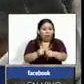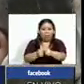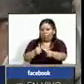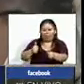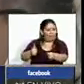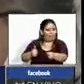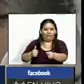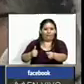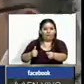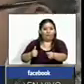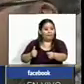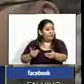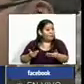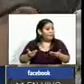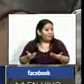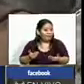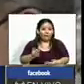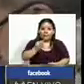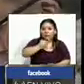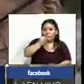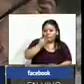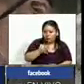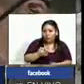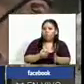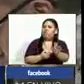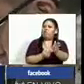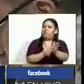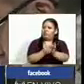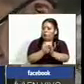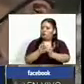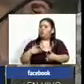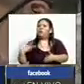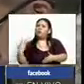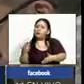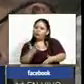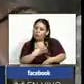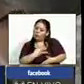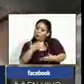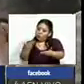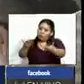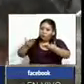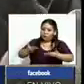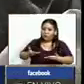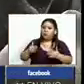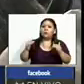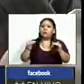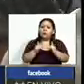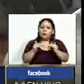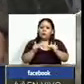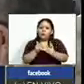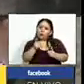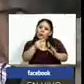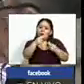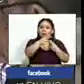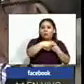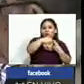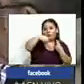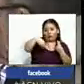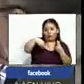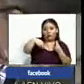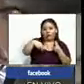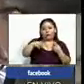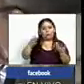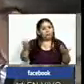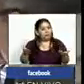sino que sea de verdad, sincera, y nosotros creo que así lo recibiríamos también como gana. Y que